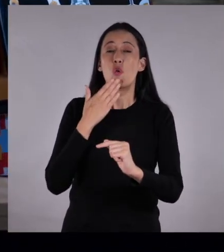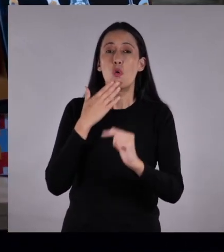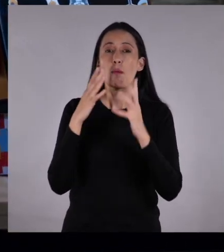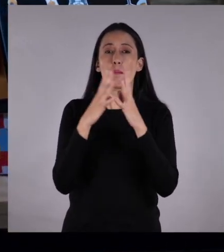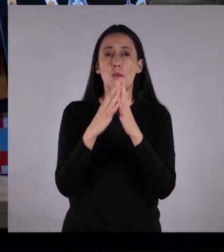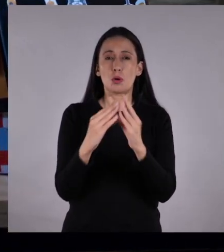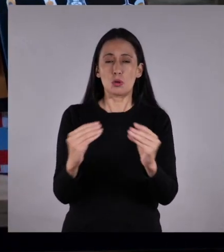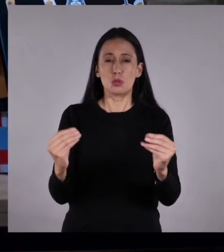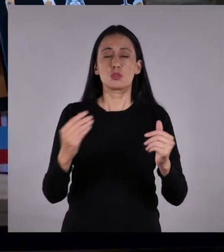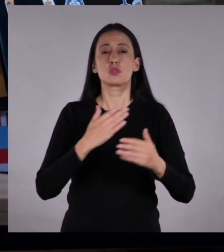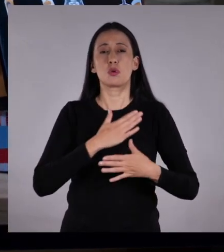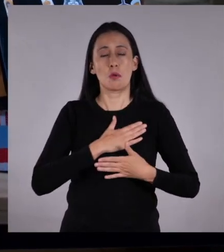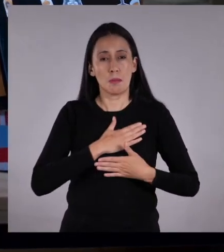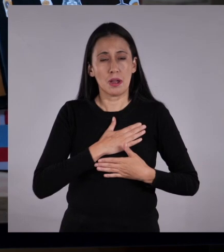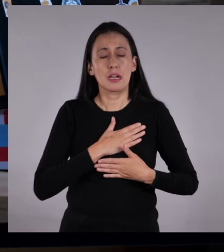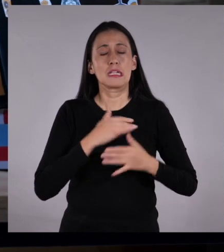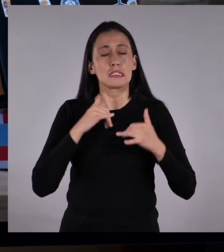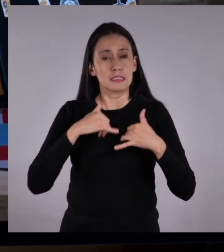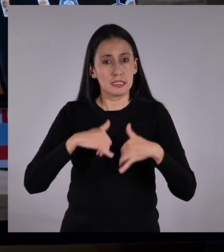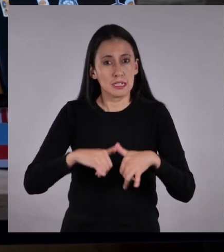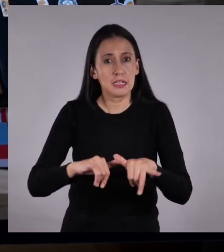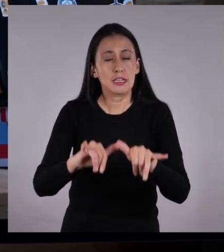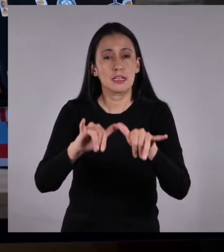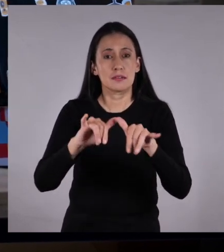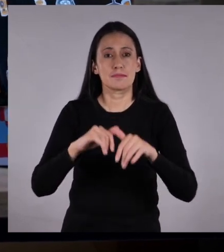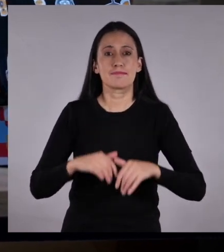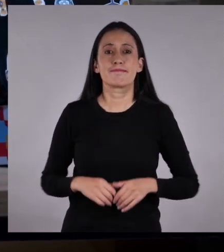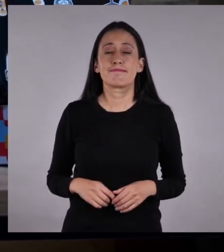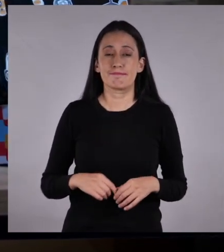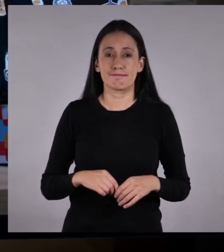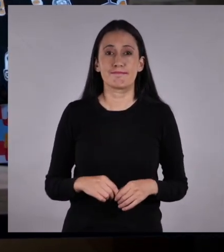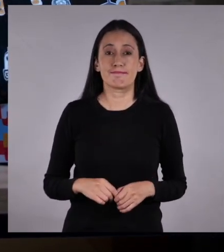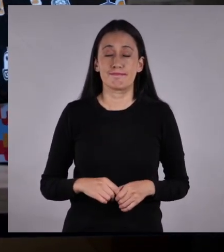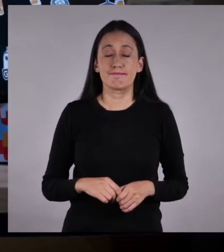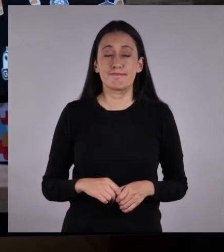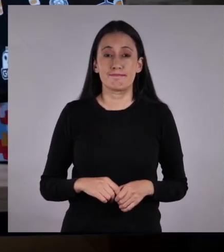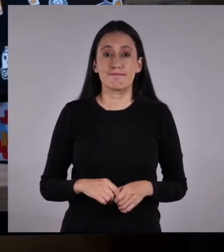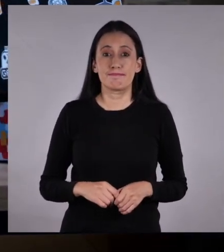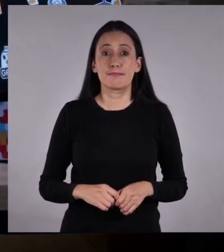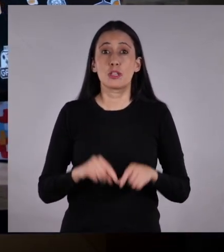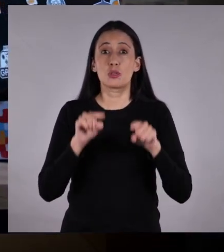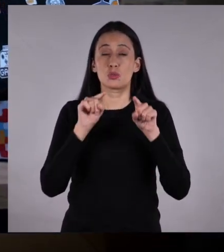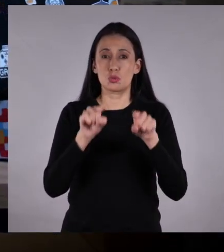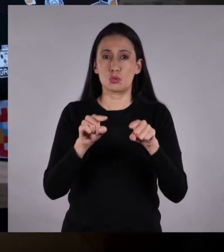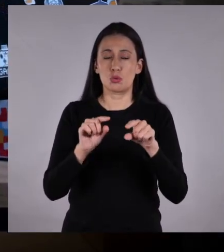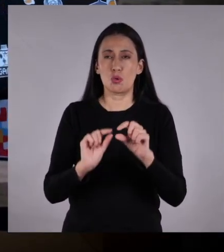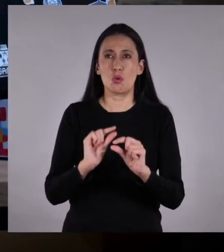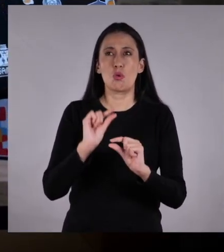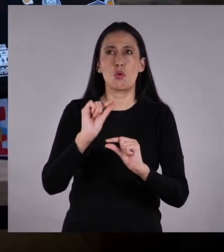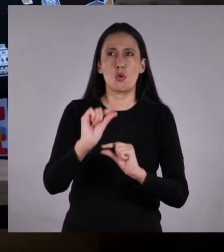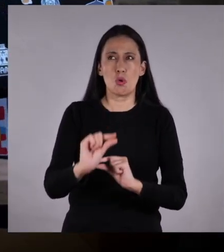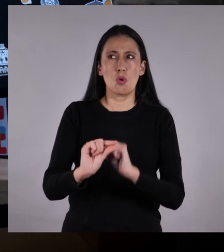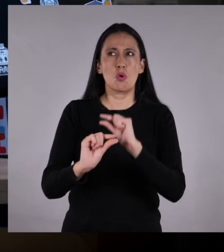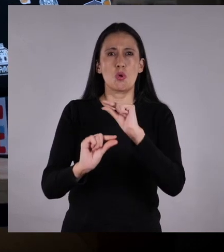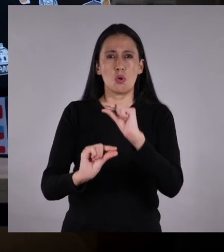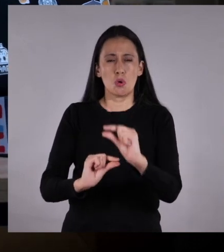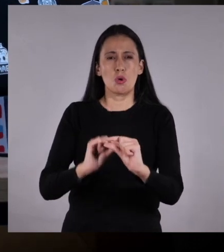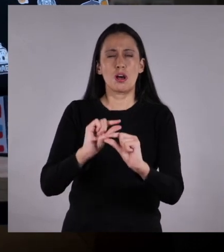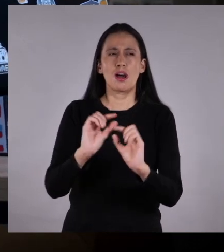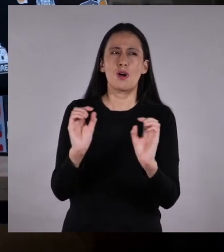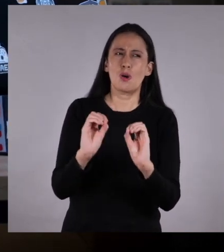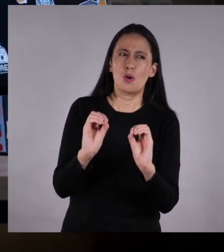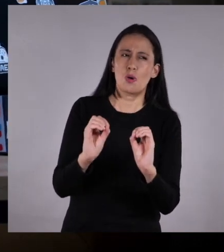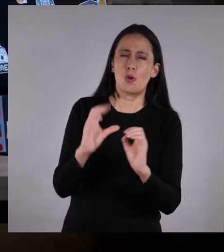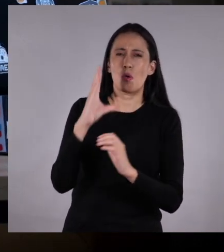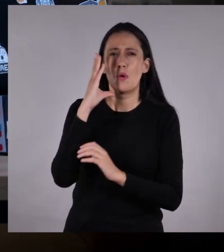seguir adelante en nuestras vidas. Si vives una, o no todas, o experimentas estas fases de manera